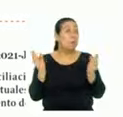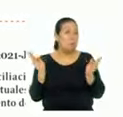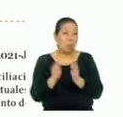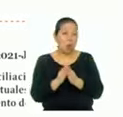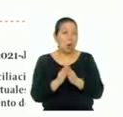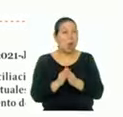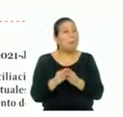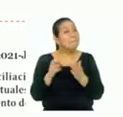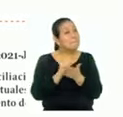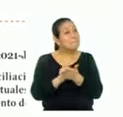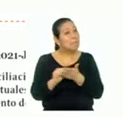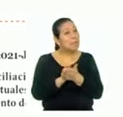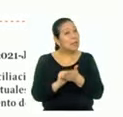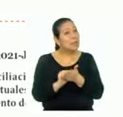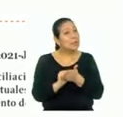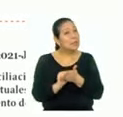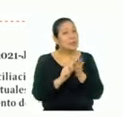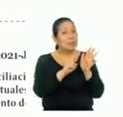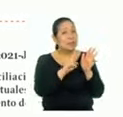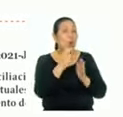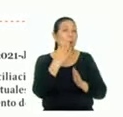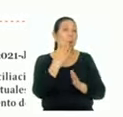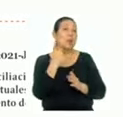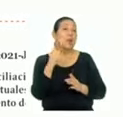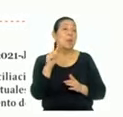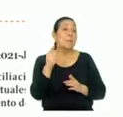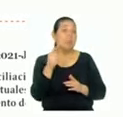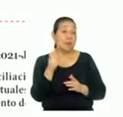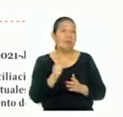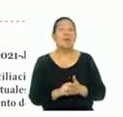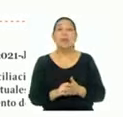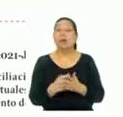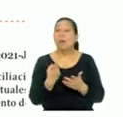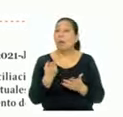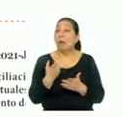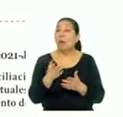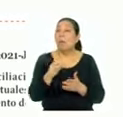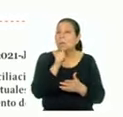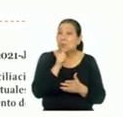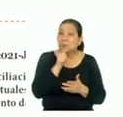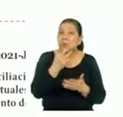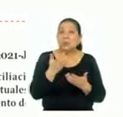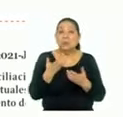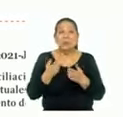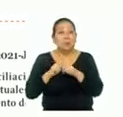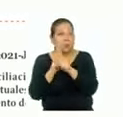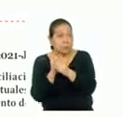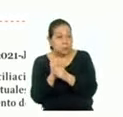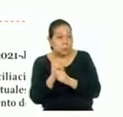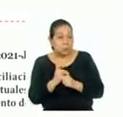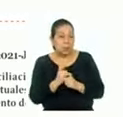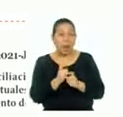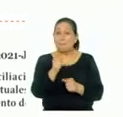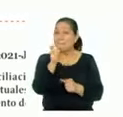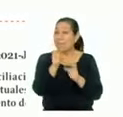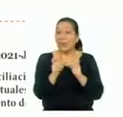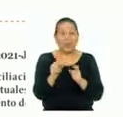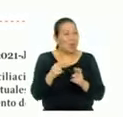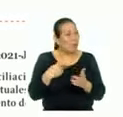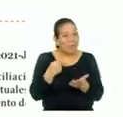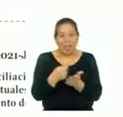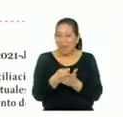meses una atención de 741.000 casos entre patrocinios y consultas de aquellas personas que no